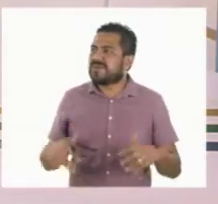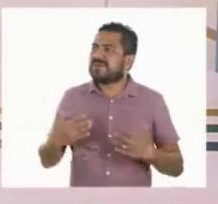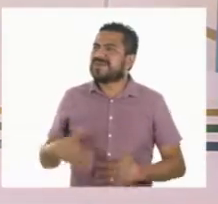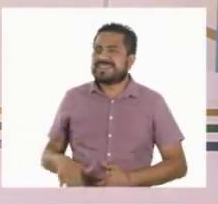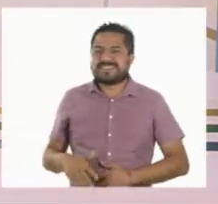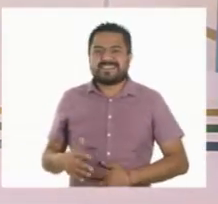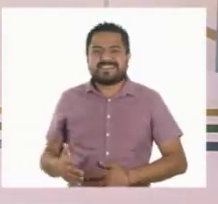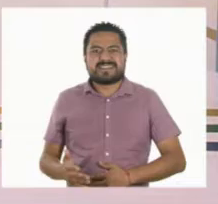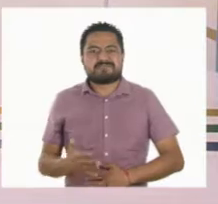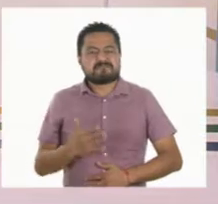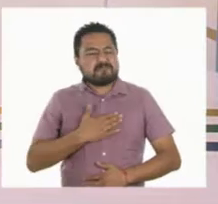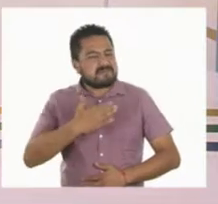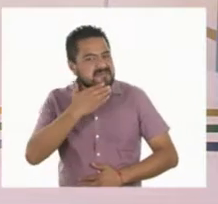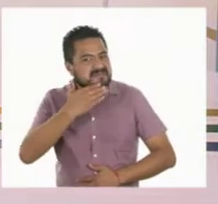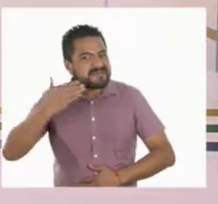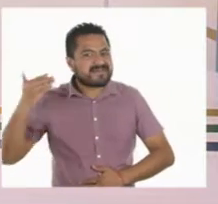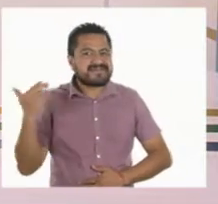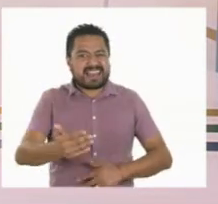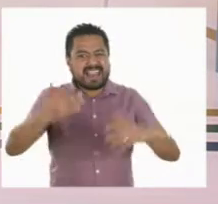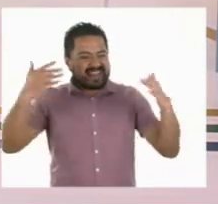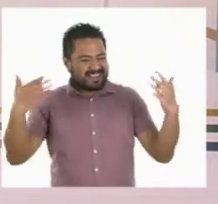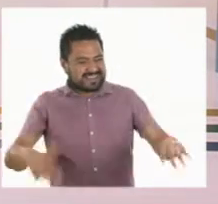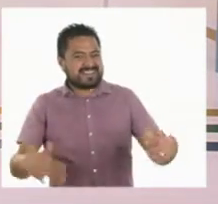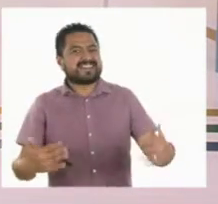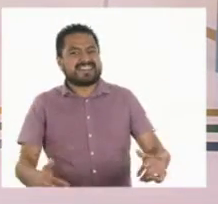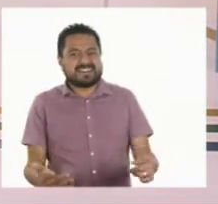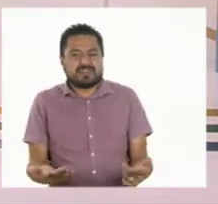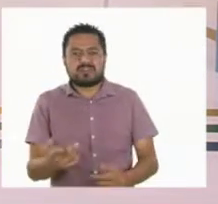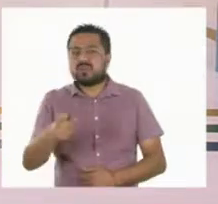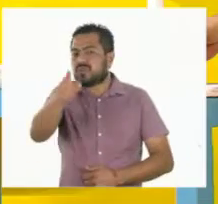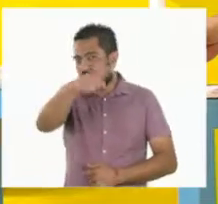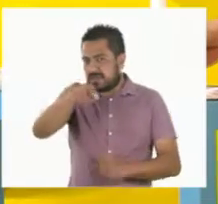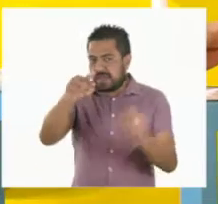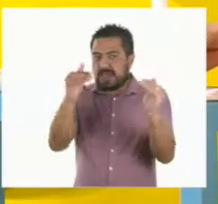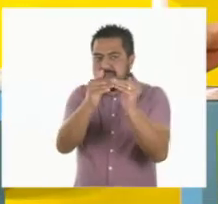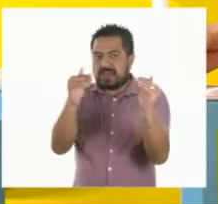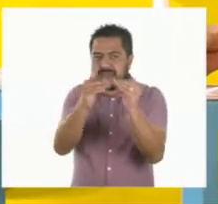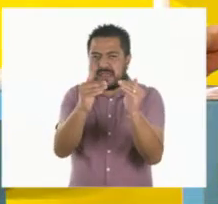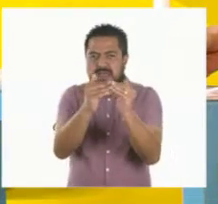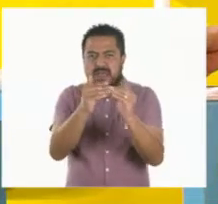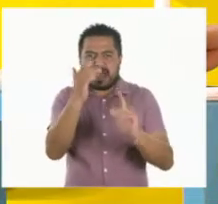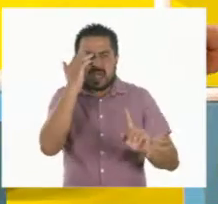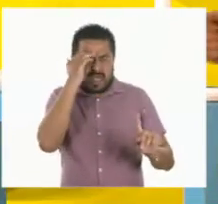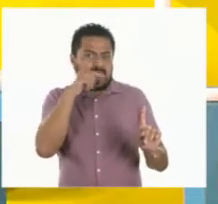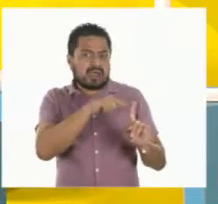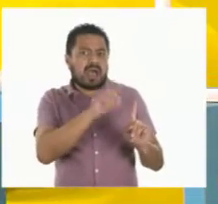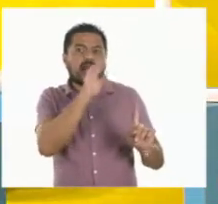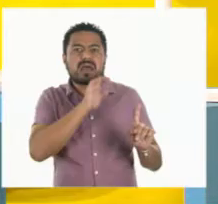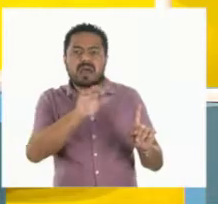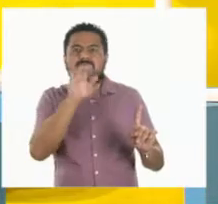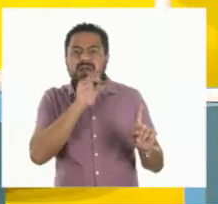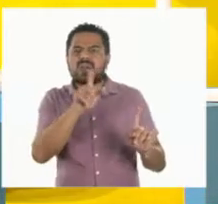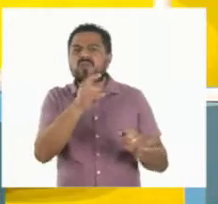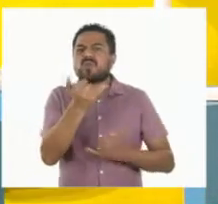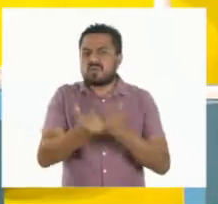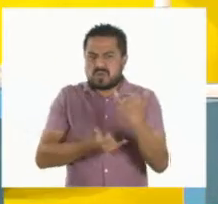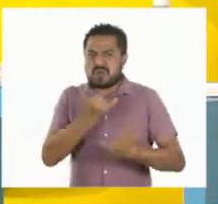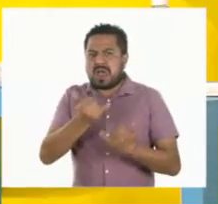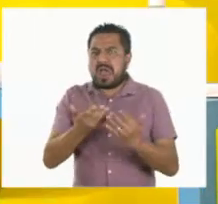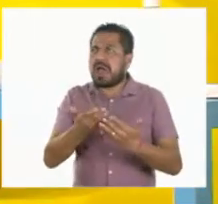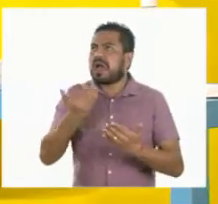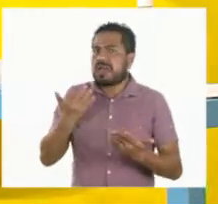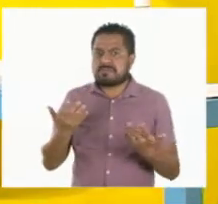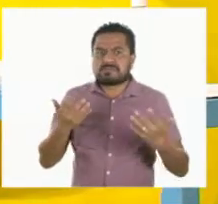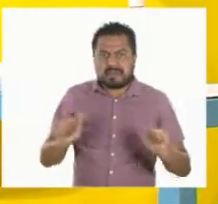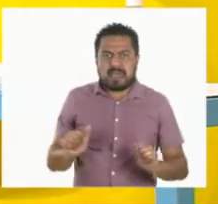Lo logré, lo logré. ¿Y ustedes allá en casa conocían esta canción? ¿Ustedes la han jugado o cantado?